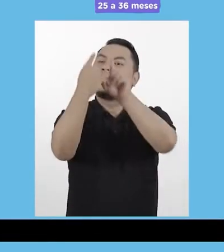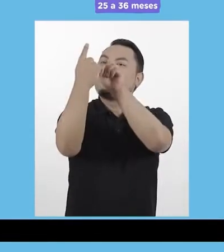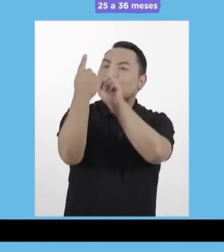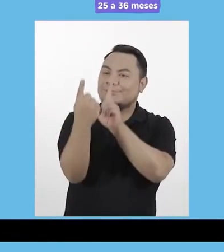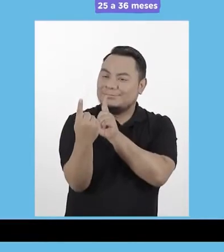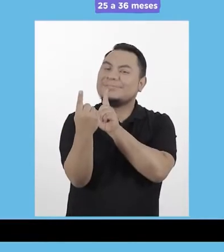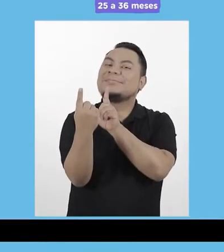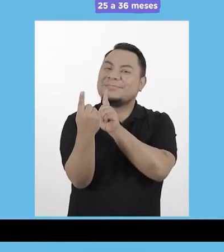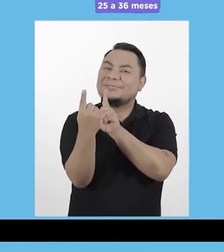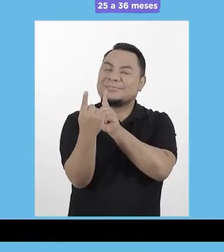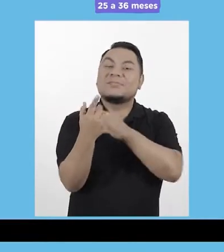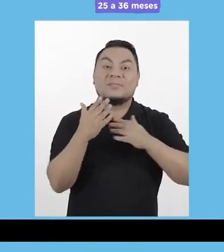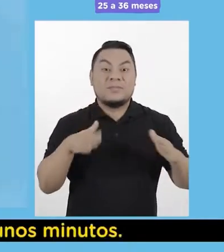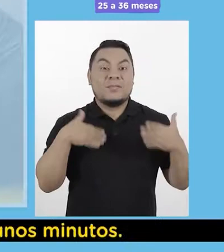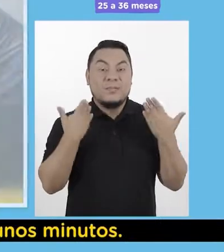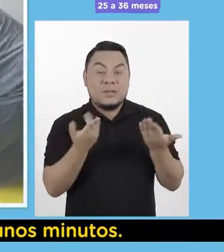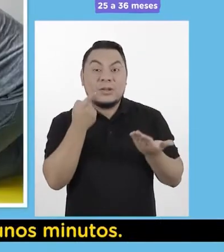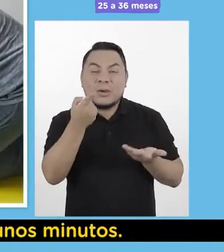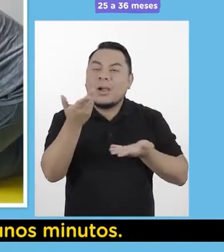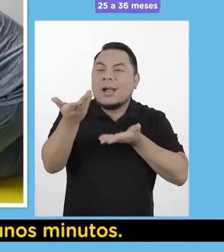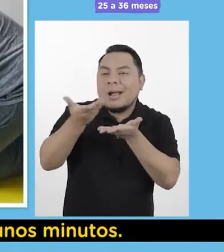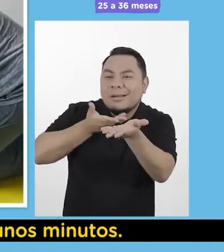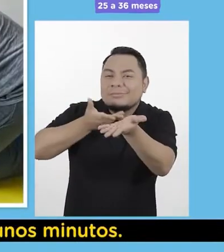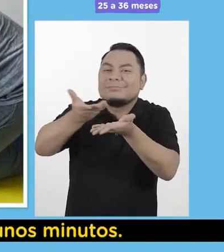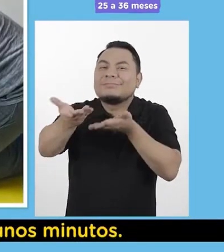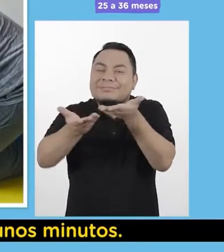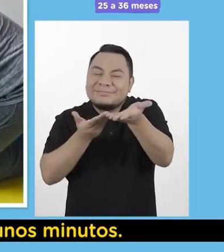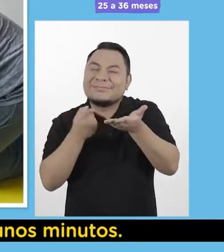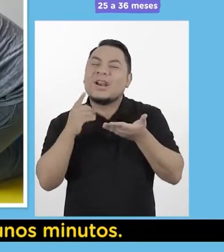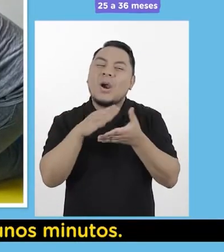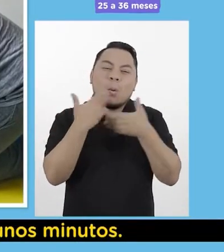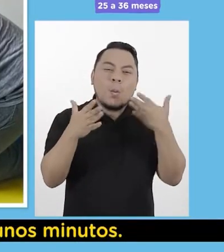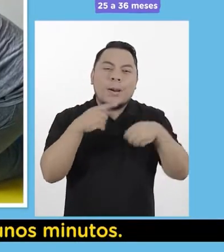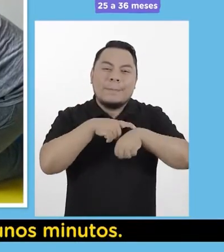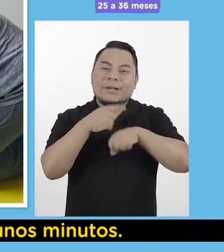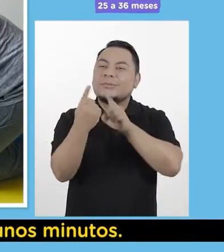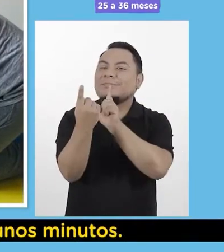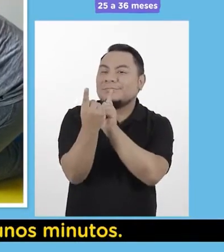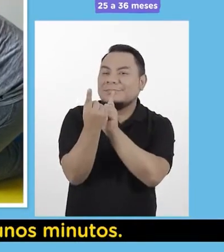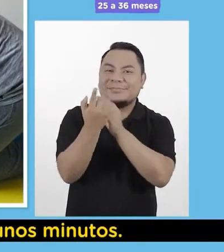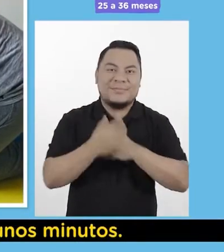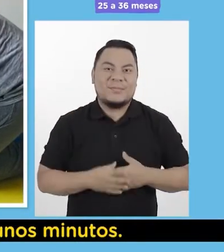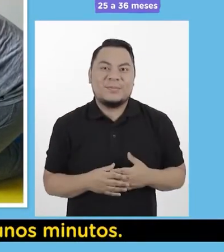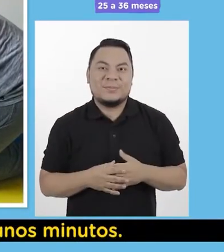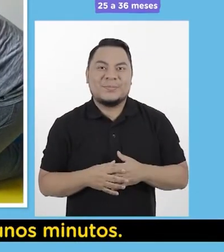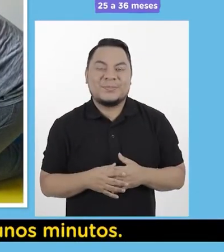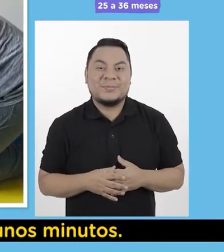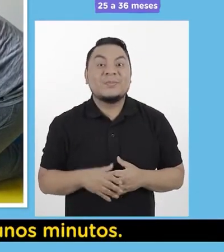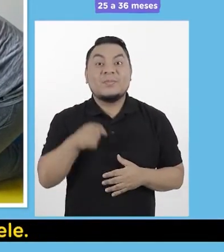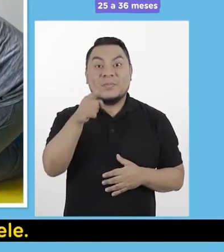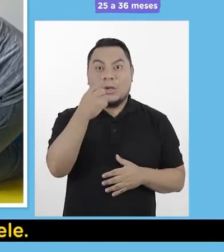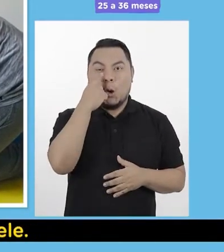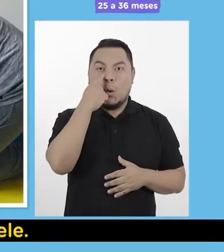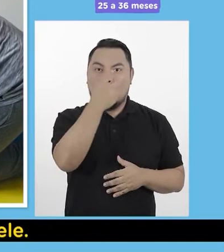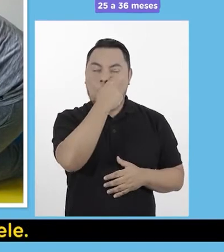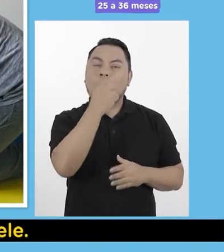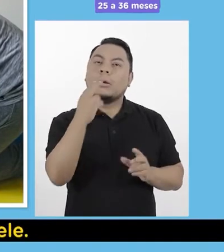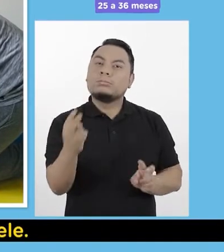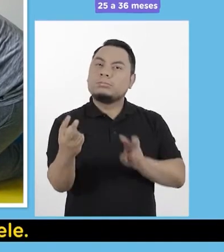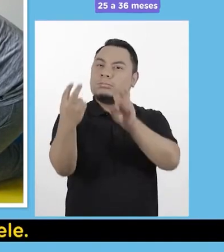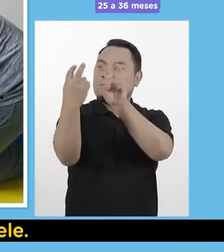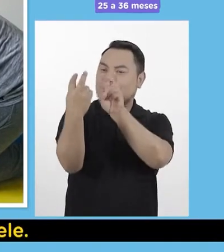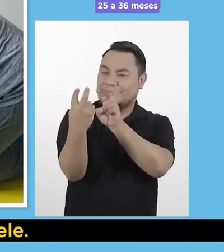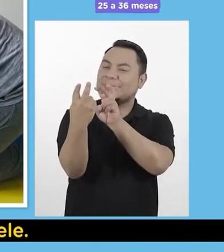Siéntense frente a frente para que puedan interactuar durante algunos minutos.